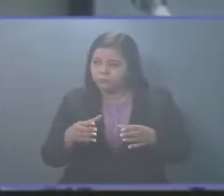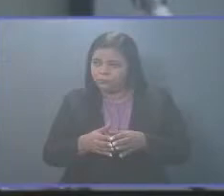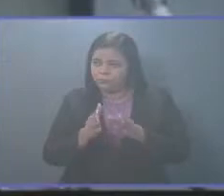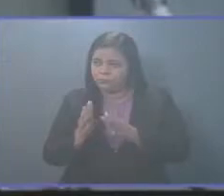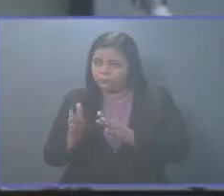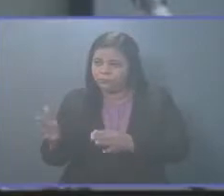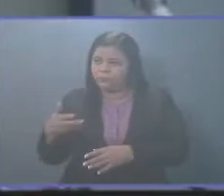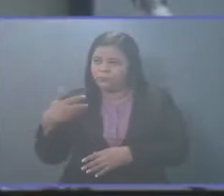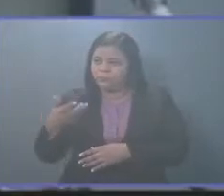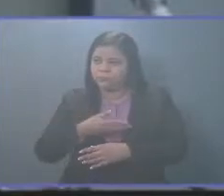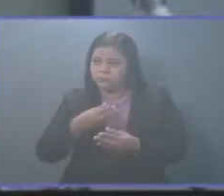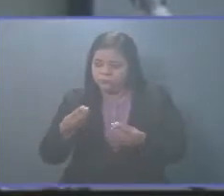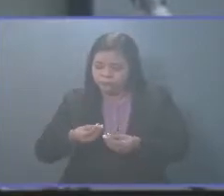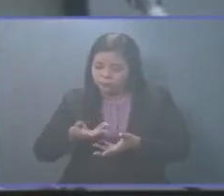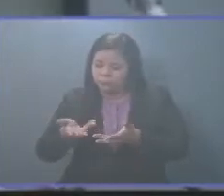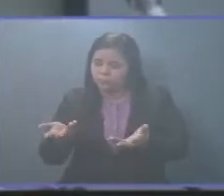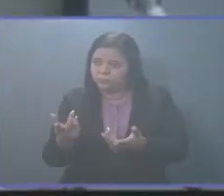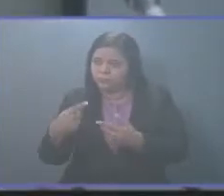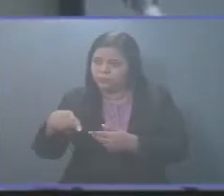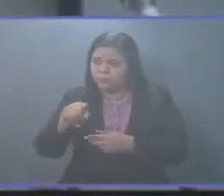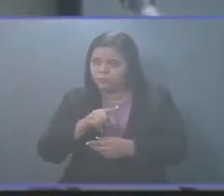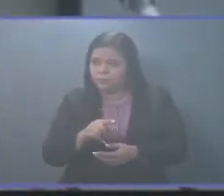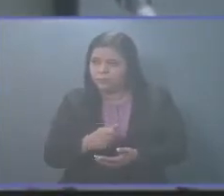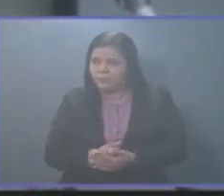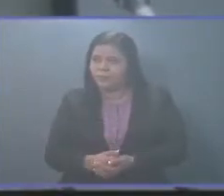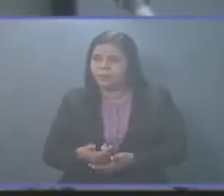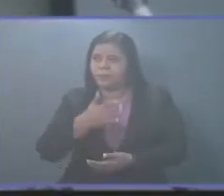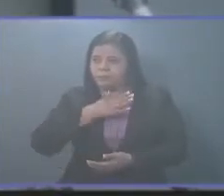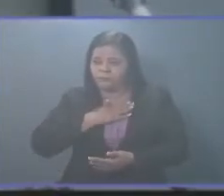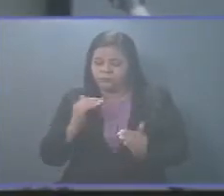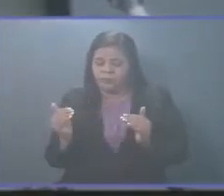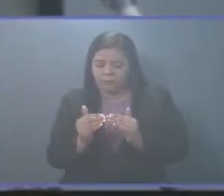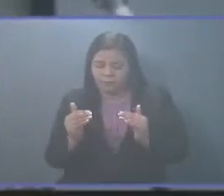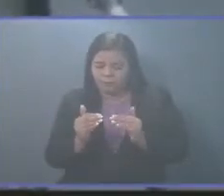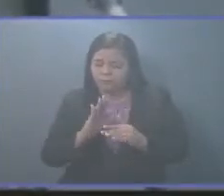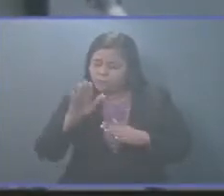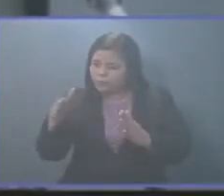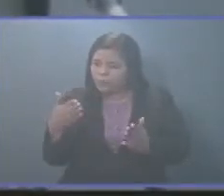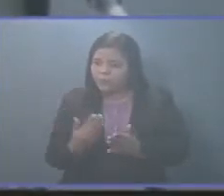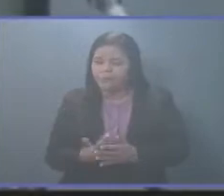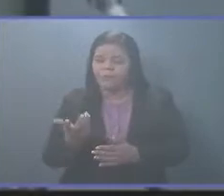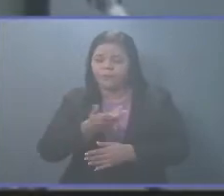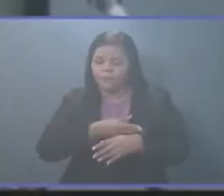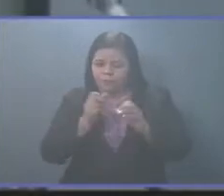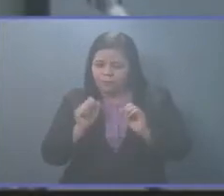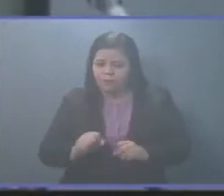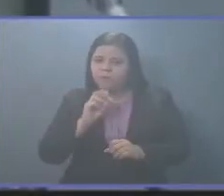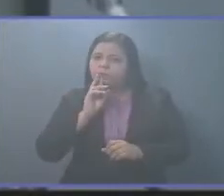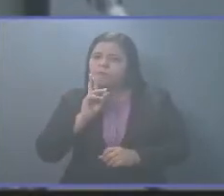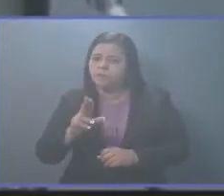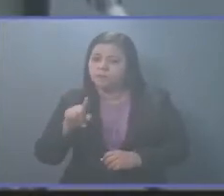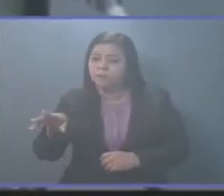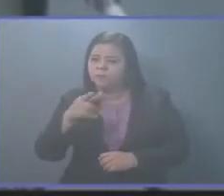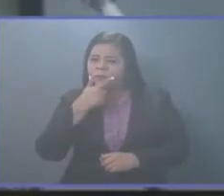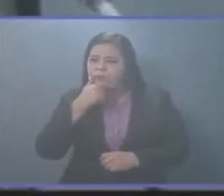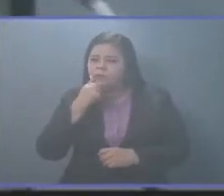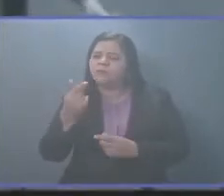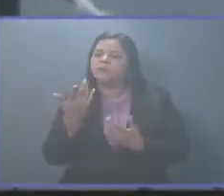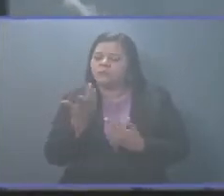quedamos a las órdenes tanto su servidor como Wilson Sandoval para poder atender las dudas o comentarios que puedan tener